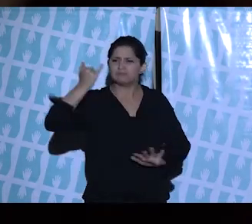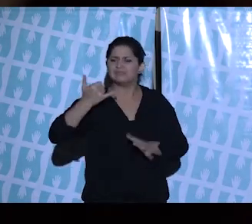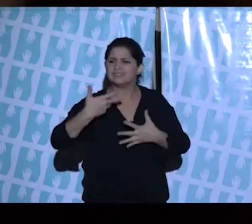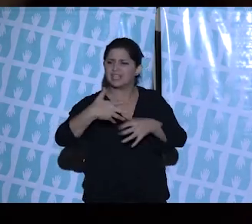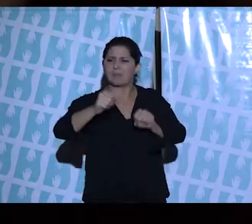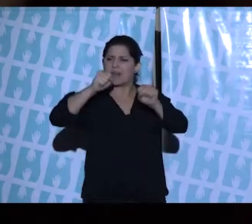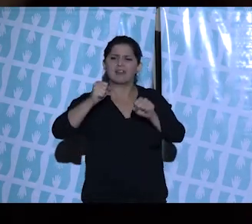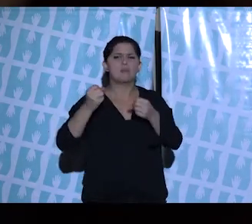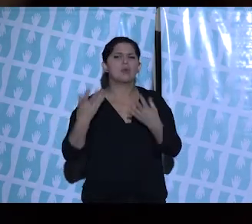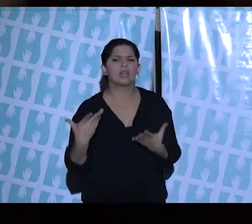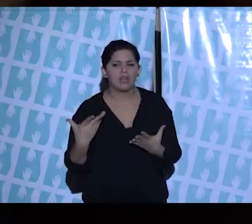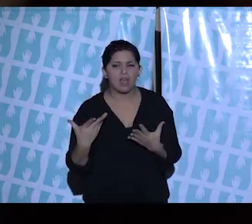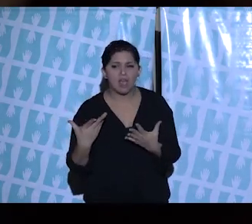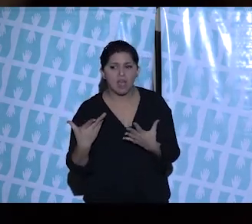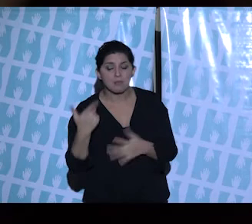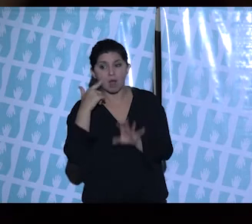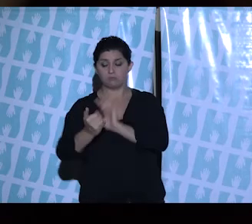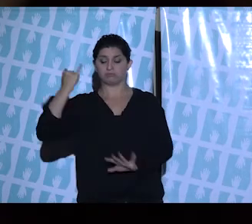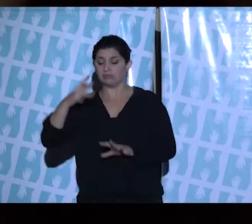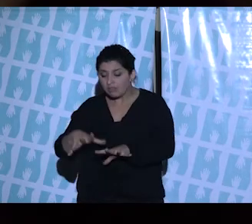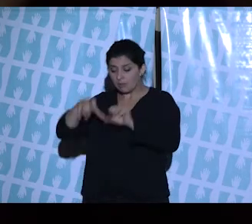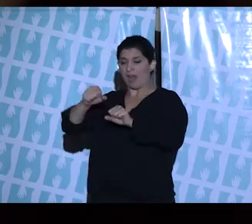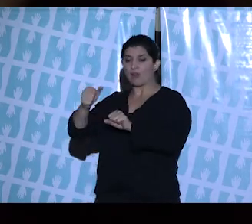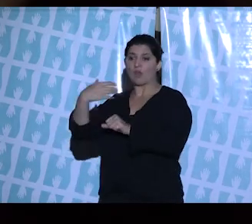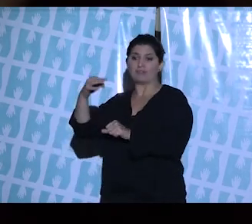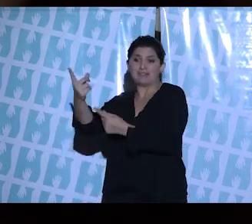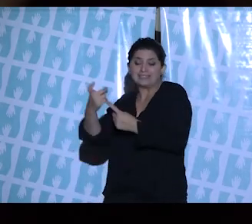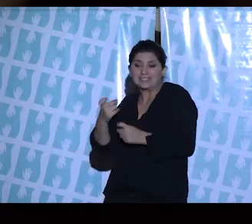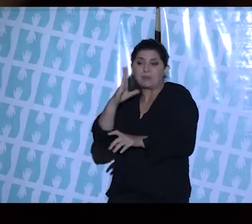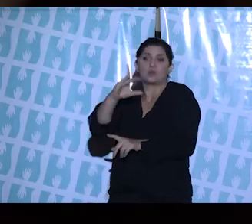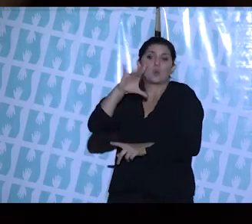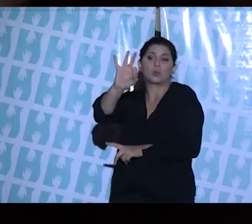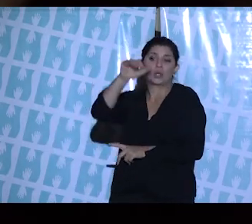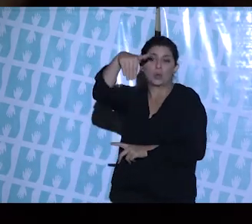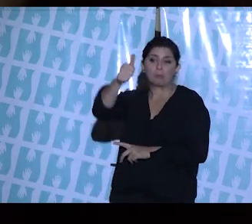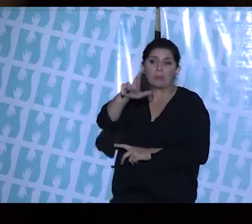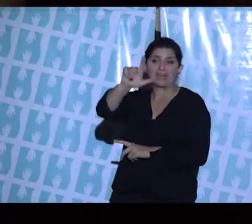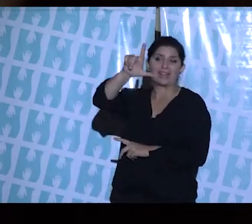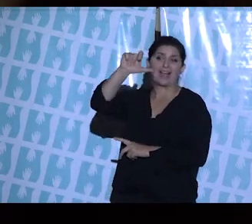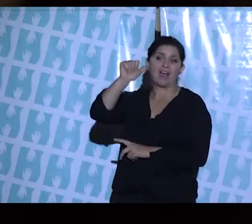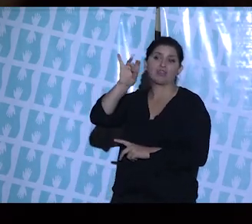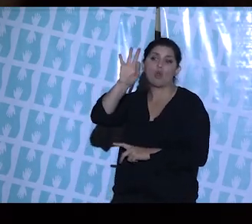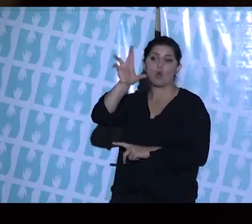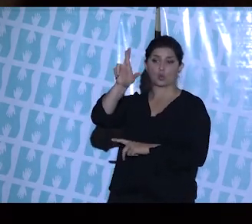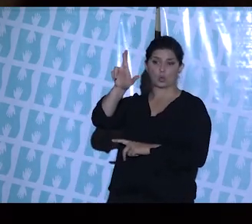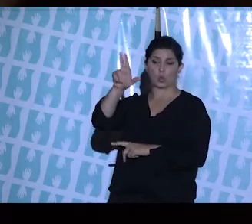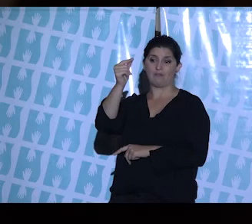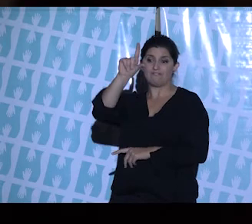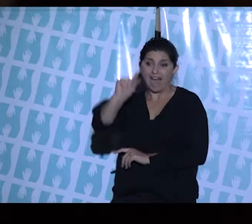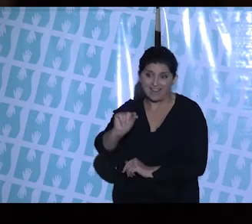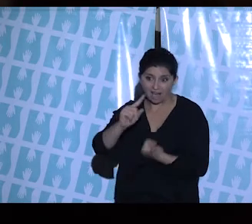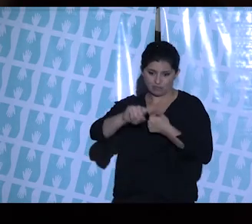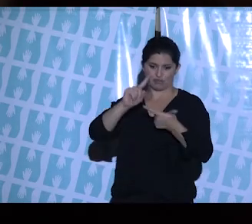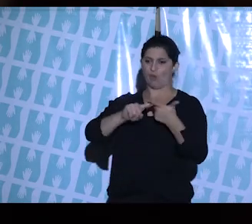detectarla tempranamente tendríamos que tener un biomarcador que fuera barato, libre de